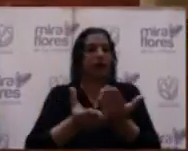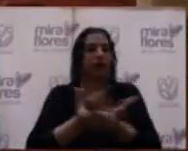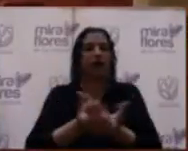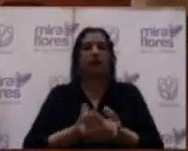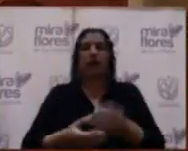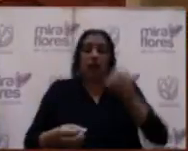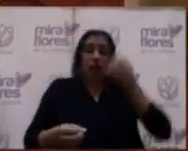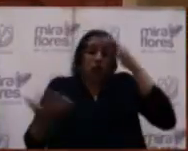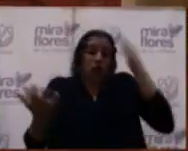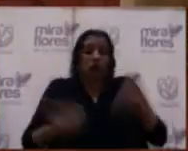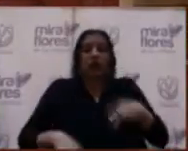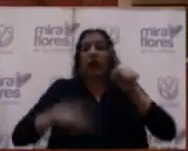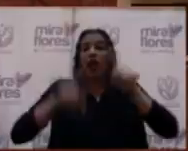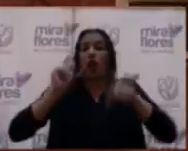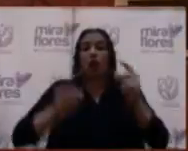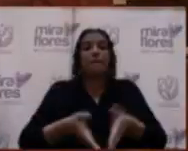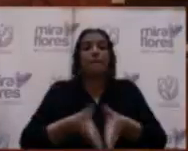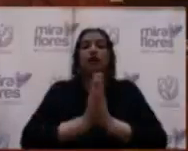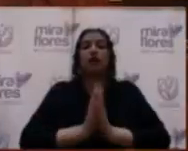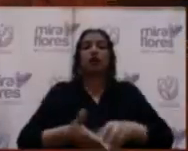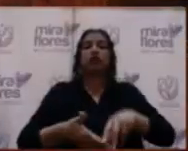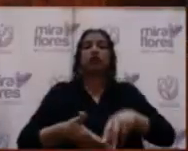algún pedido por escrito.